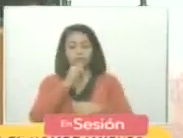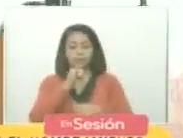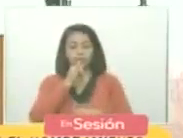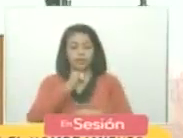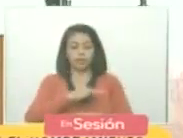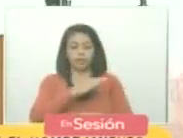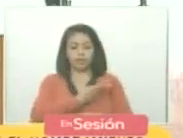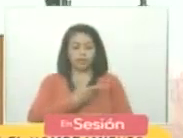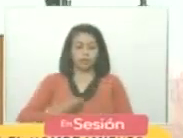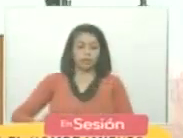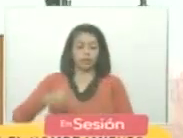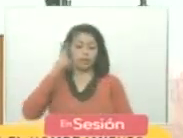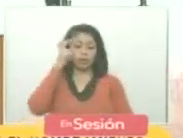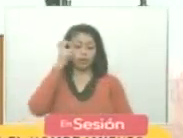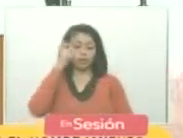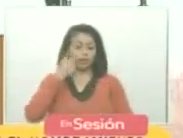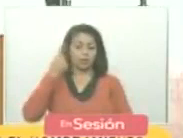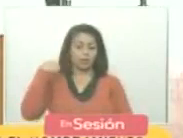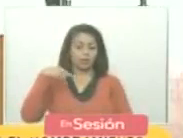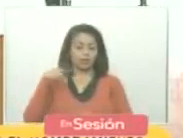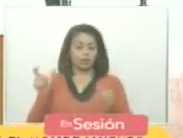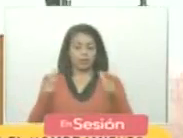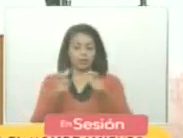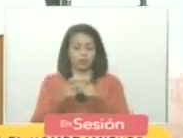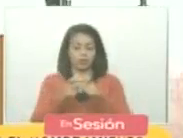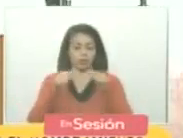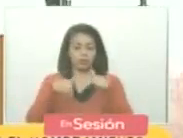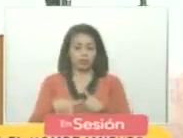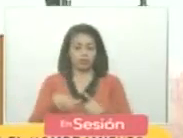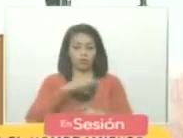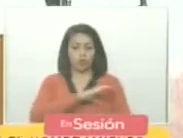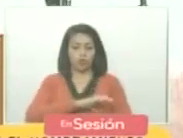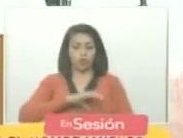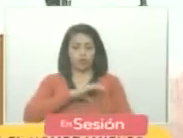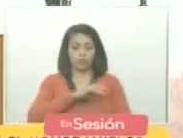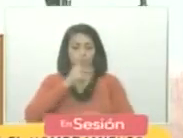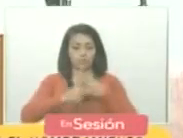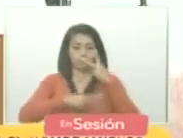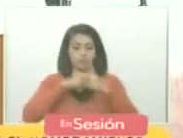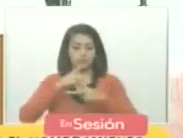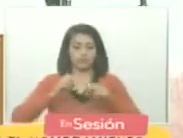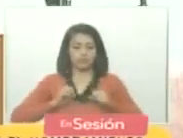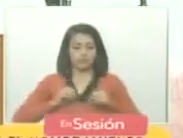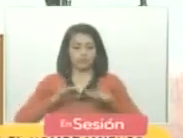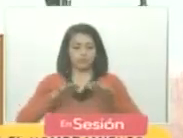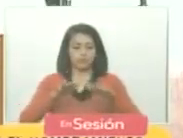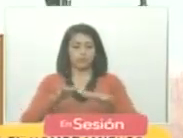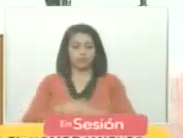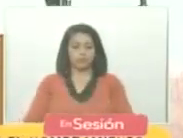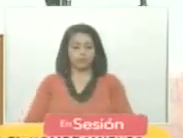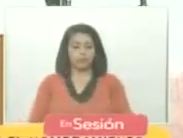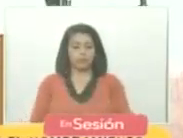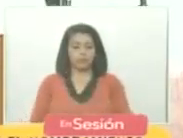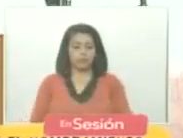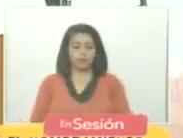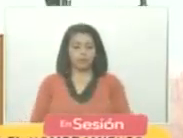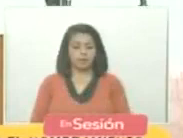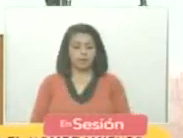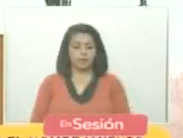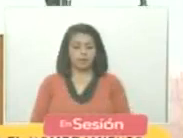presidente, ayer escuchamos en la sesión de la Comisión de Política Exterior,